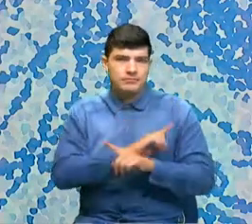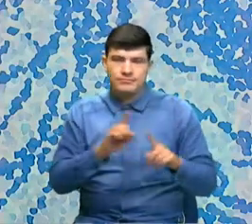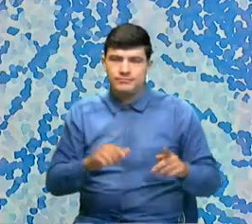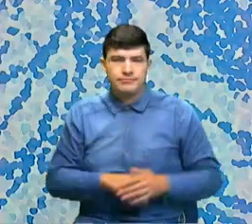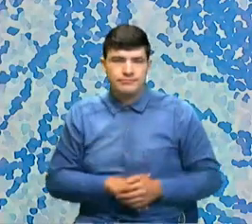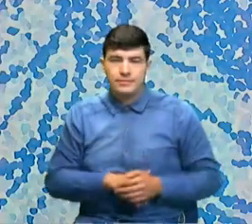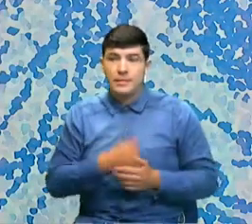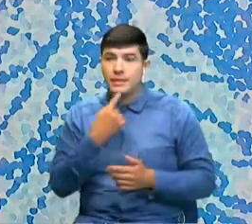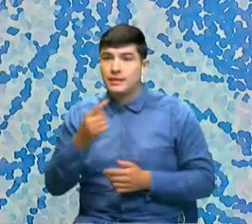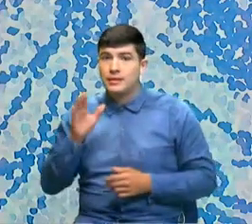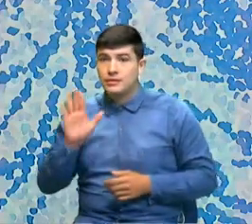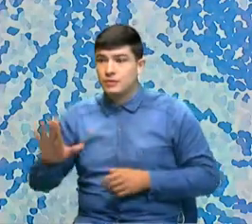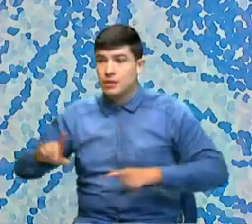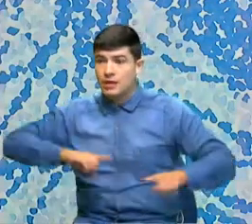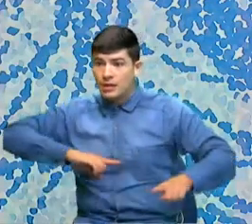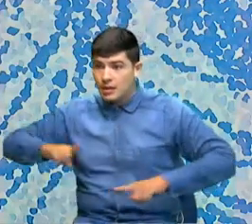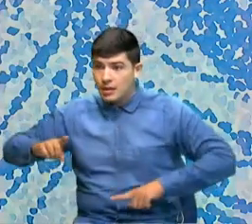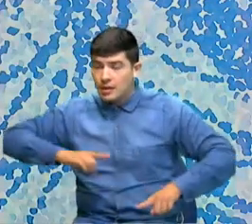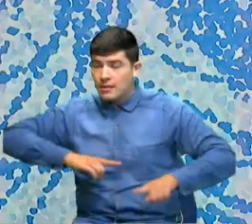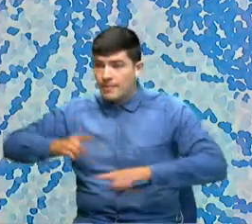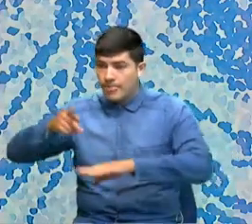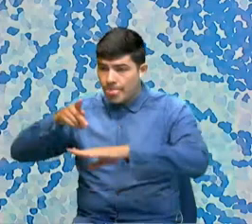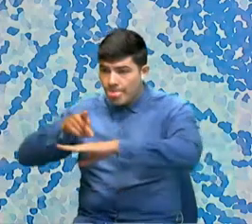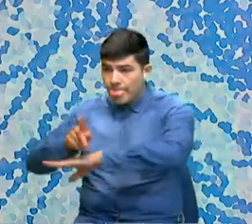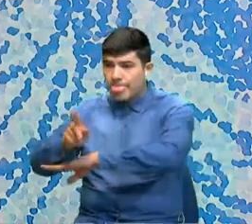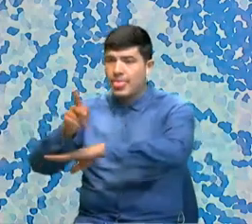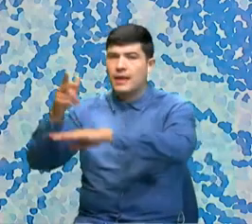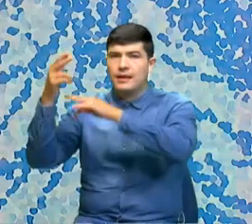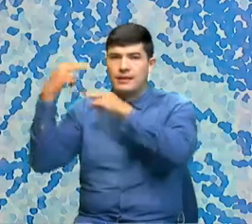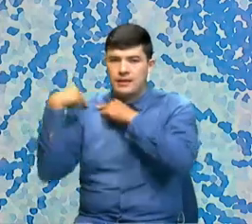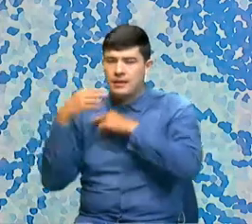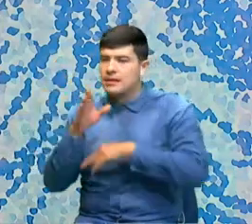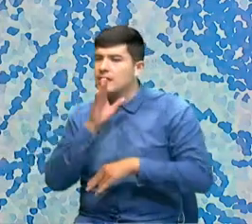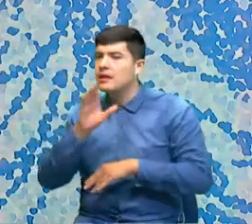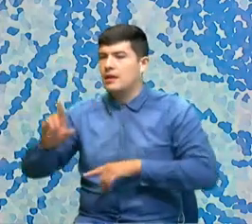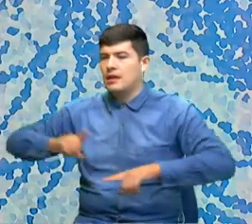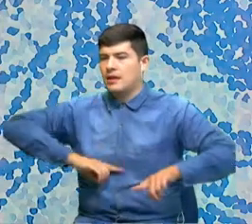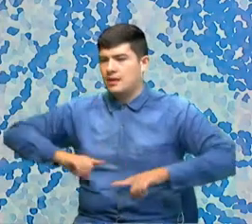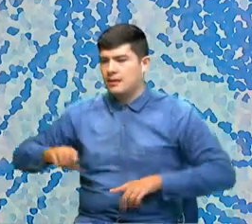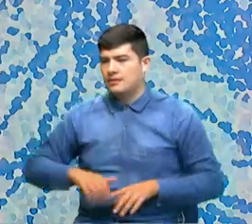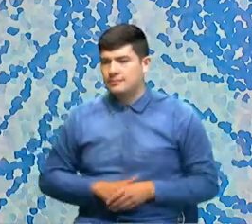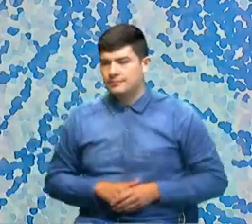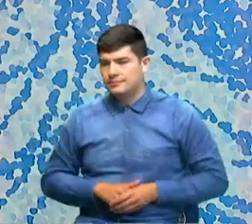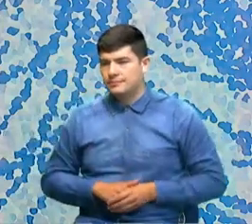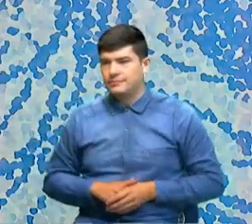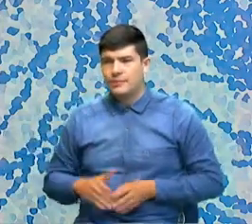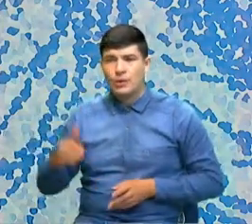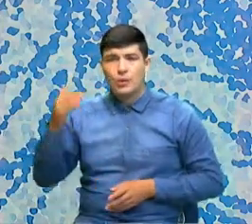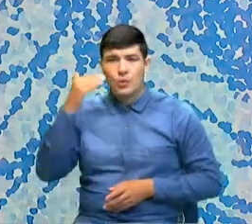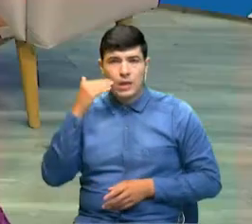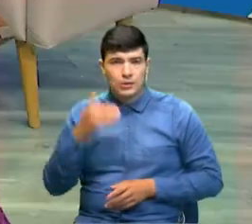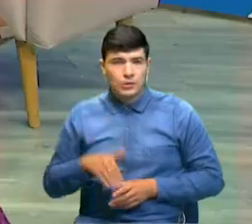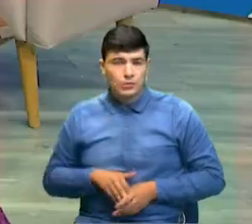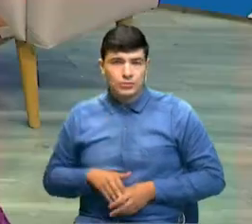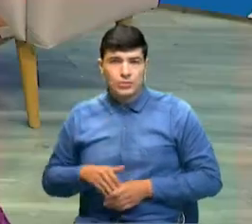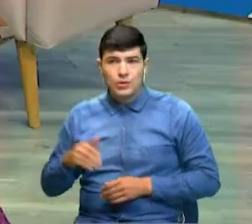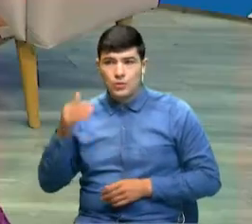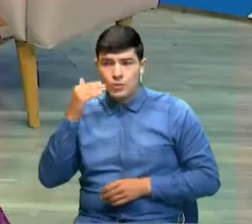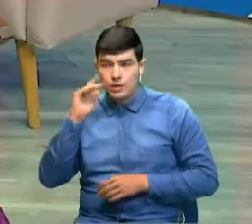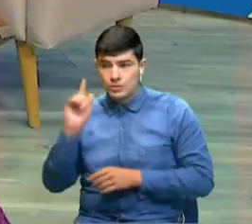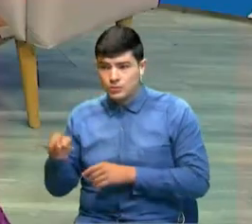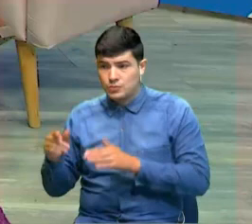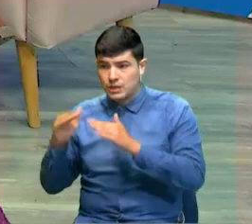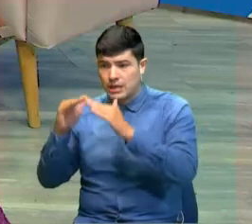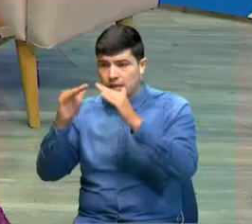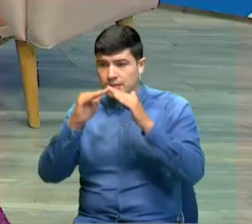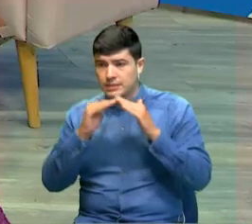la administración de esos parqueaderos están en cabeza de la administración. Cuando en un conjunto, por